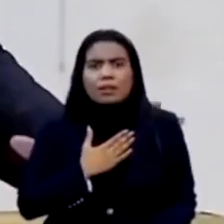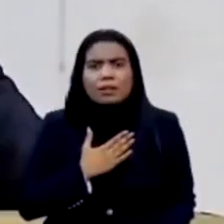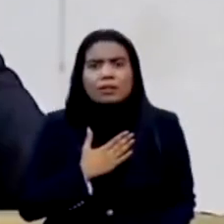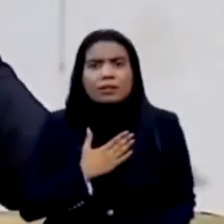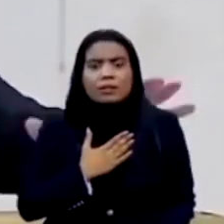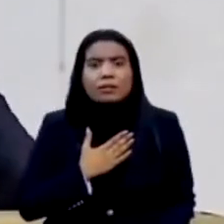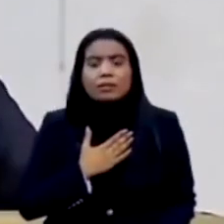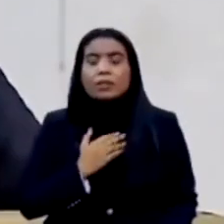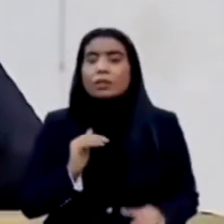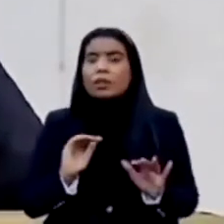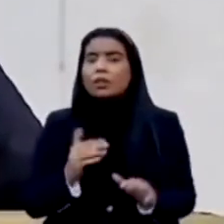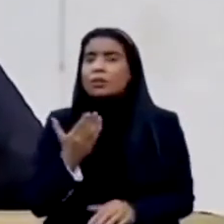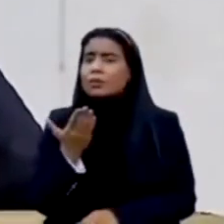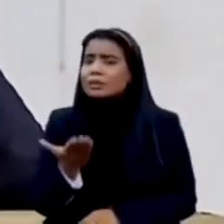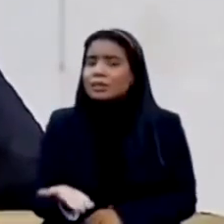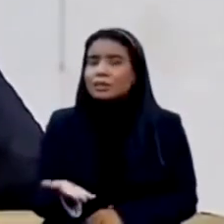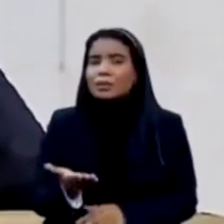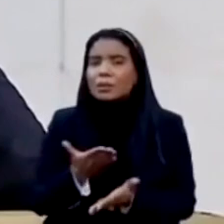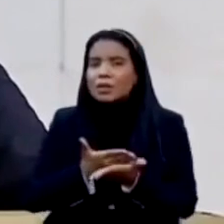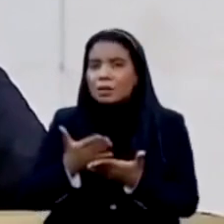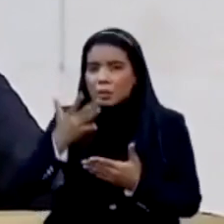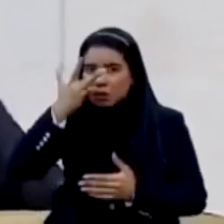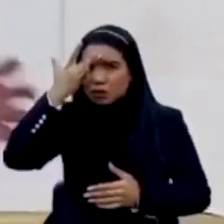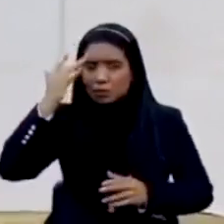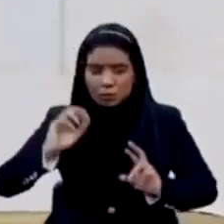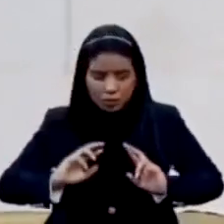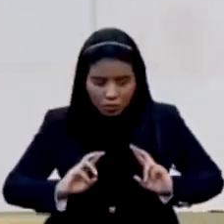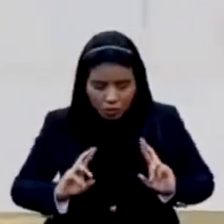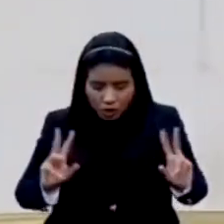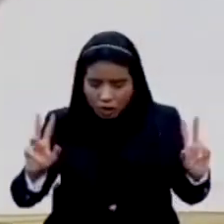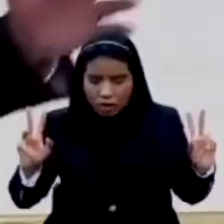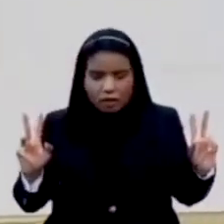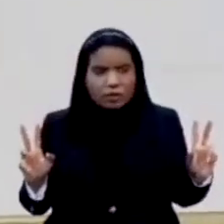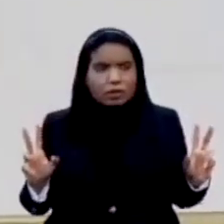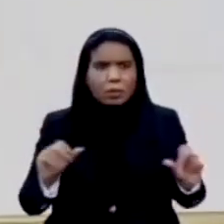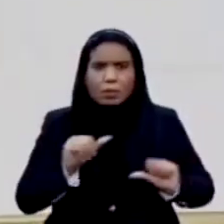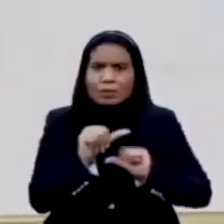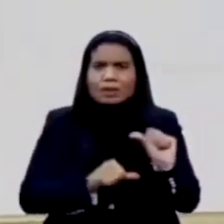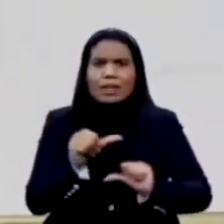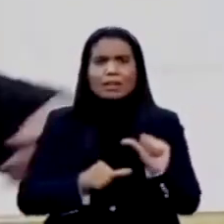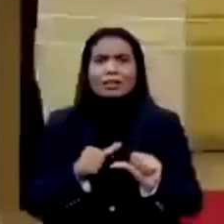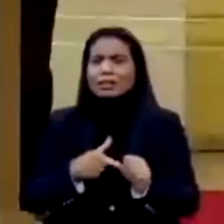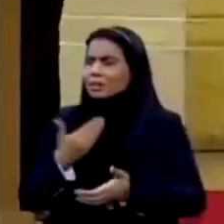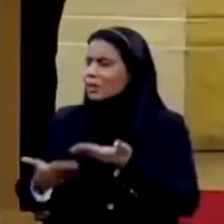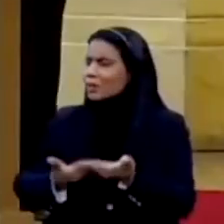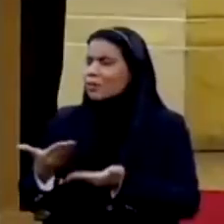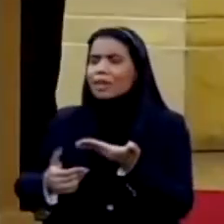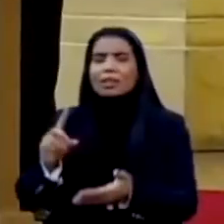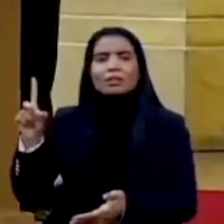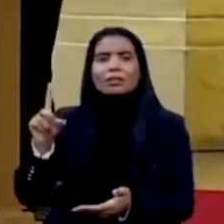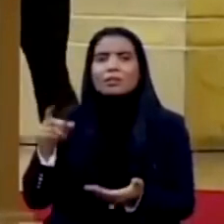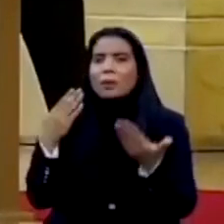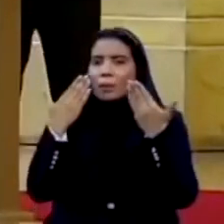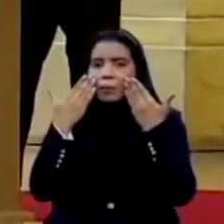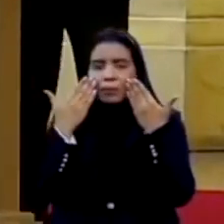mientras que usted no se torne diferente o sea mientras que usted no se torne de dios usted no va a ver lo que él promete